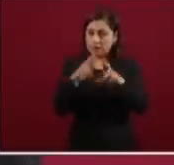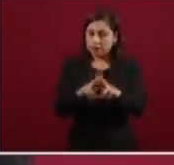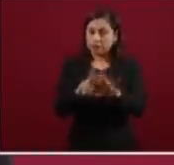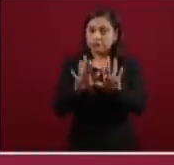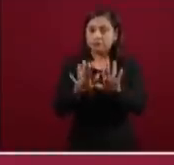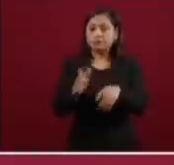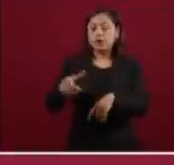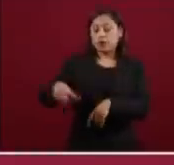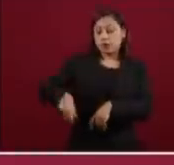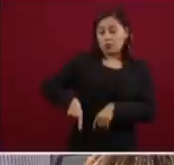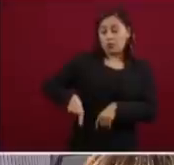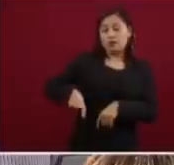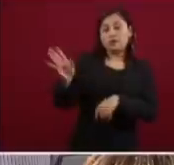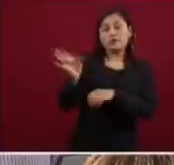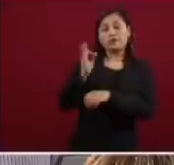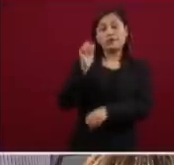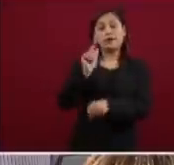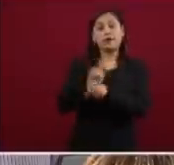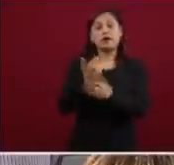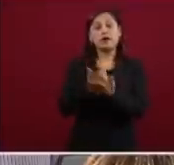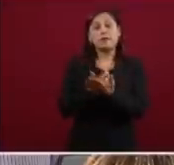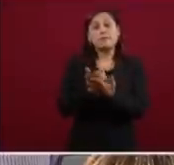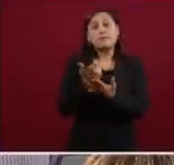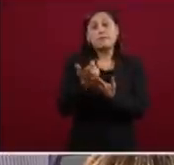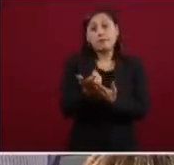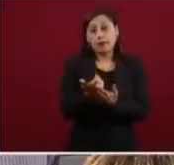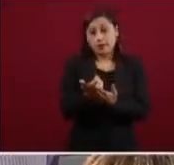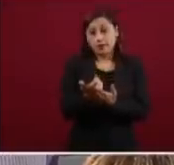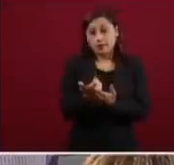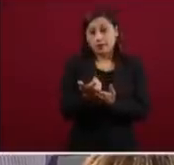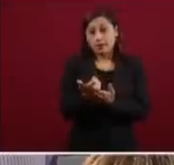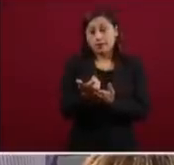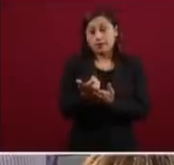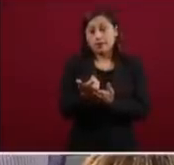paga la nómina de los maestros